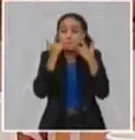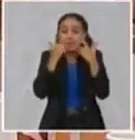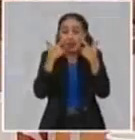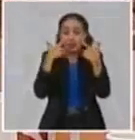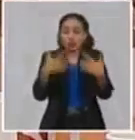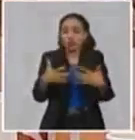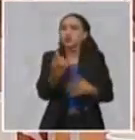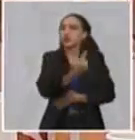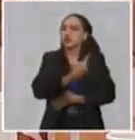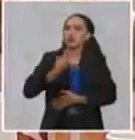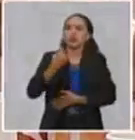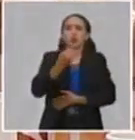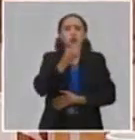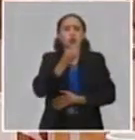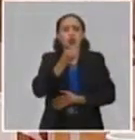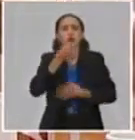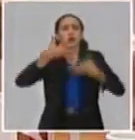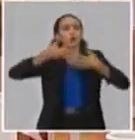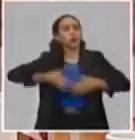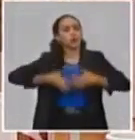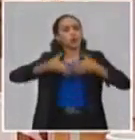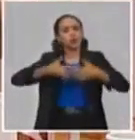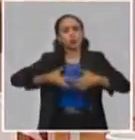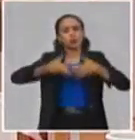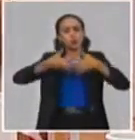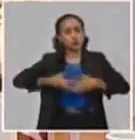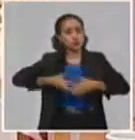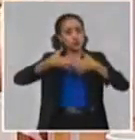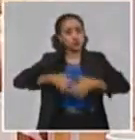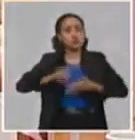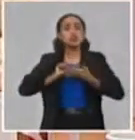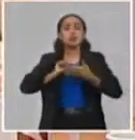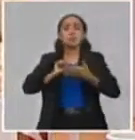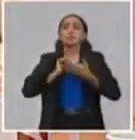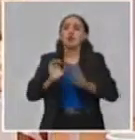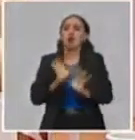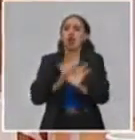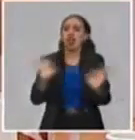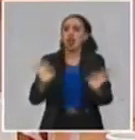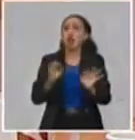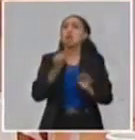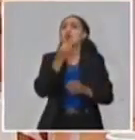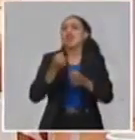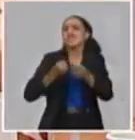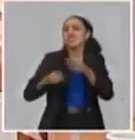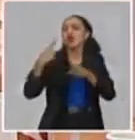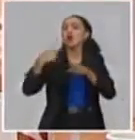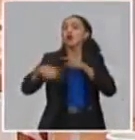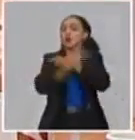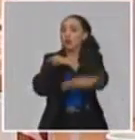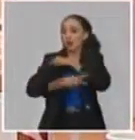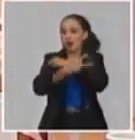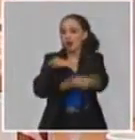que nosotros seamos capaces de producir bienes y servicios con calidad exportable y que los podamos sacar de la frontera.